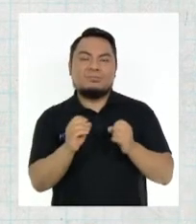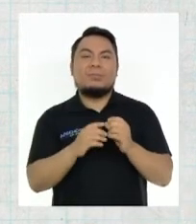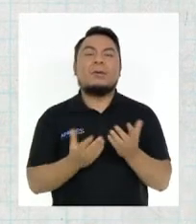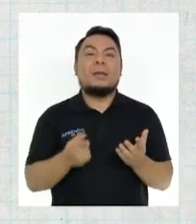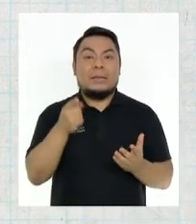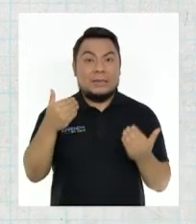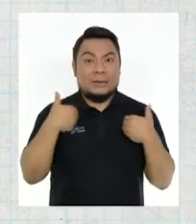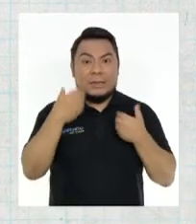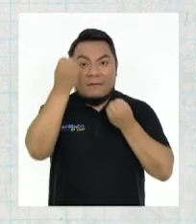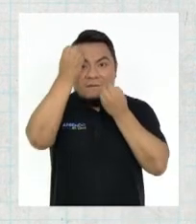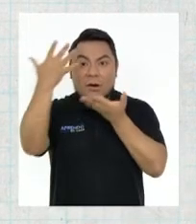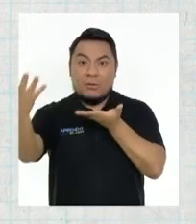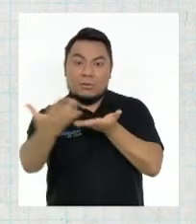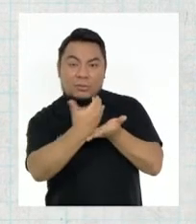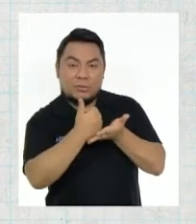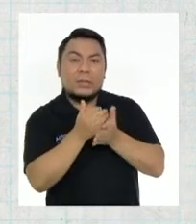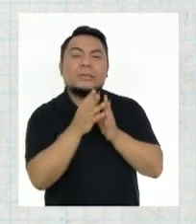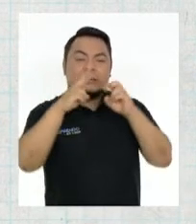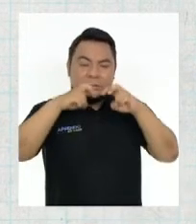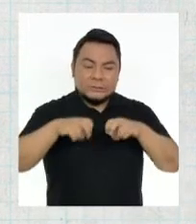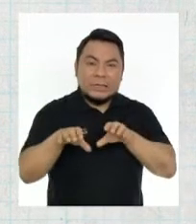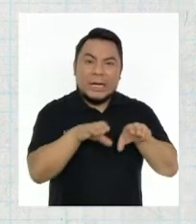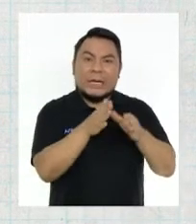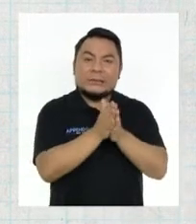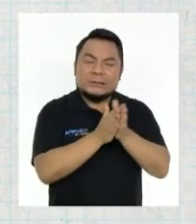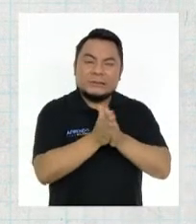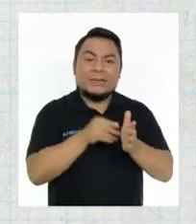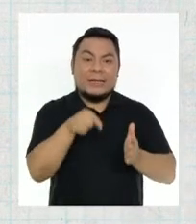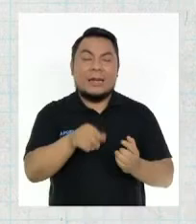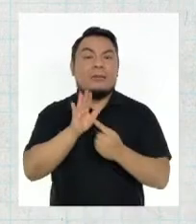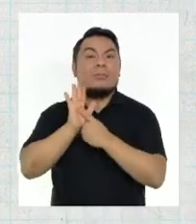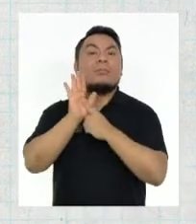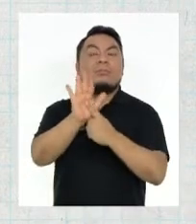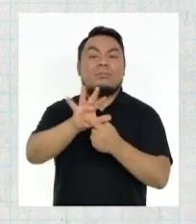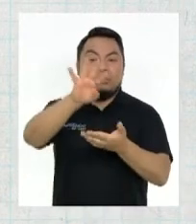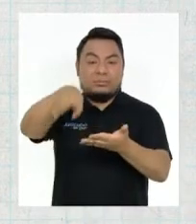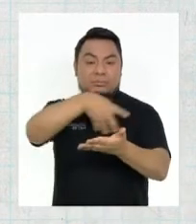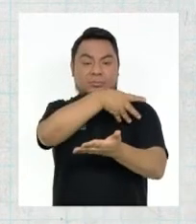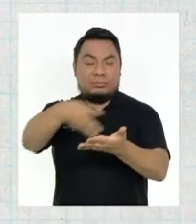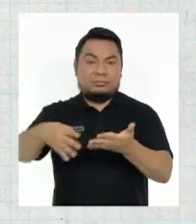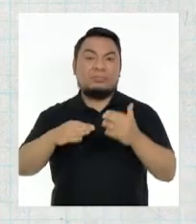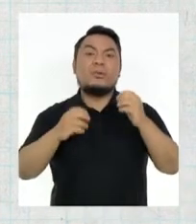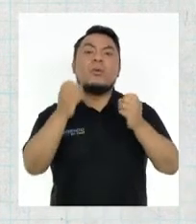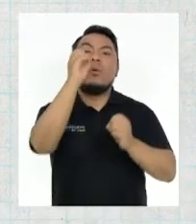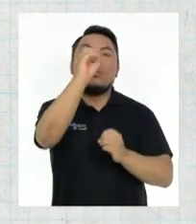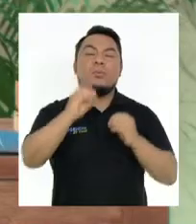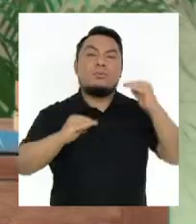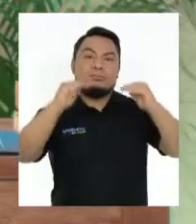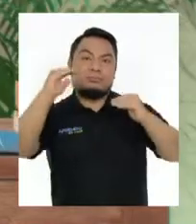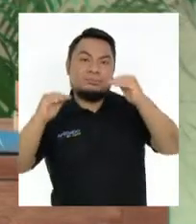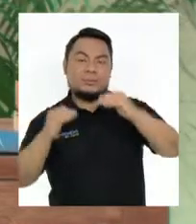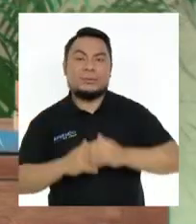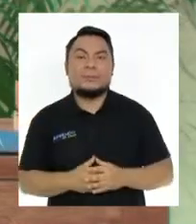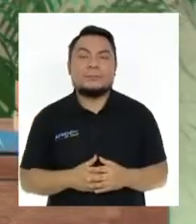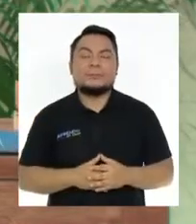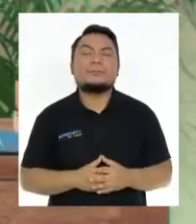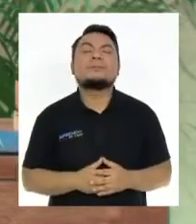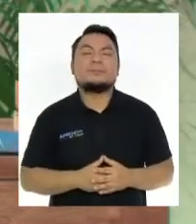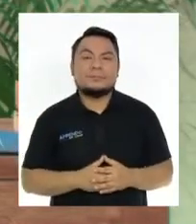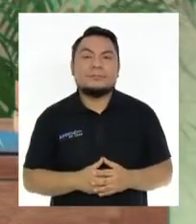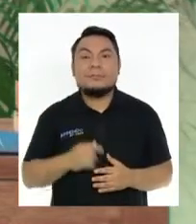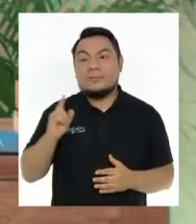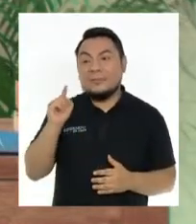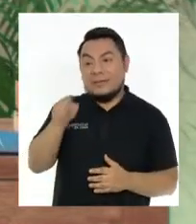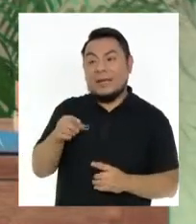tenga y el análisis que se desea hacer, será la presentación de la tabla de frecuencias y el gráfico. Lo particular de